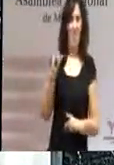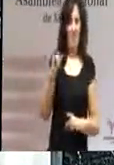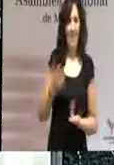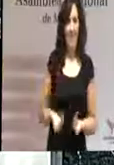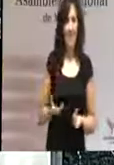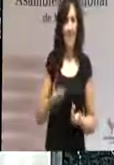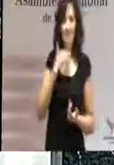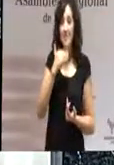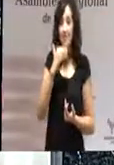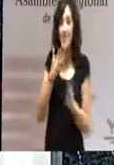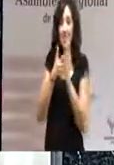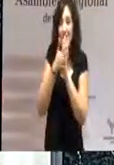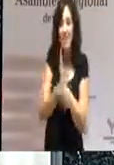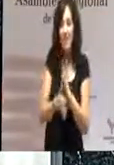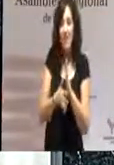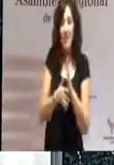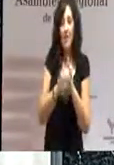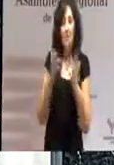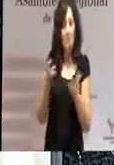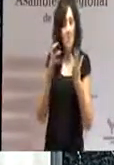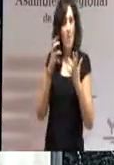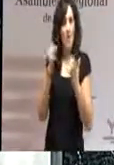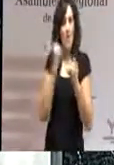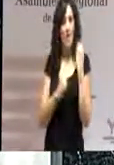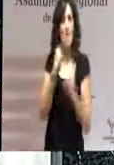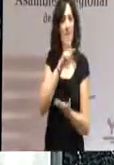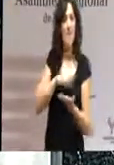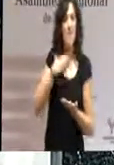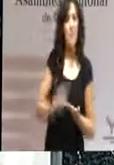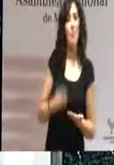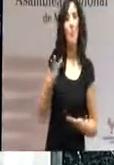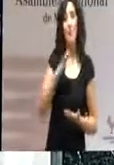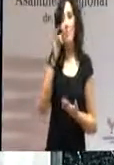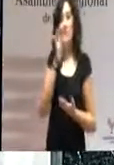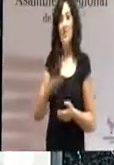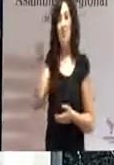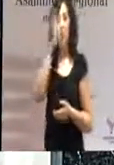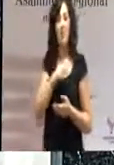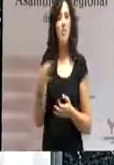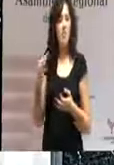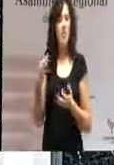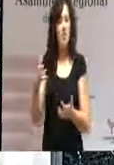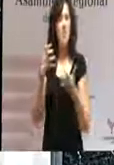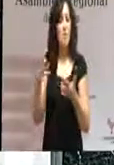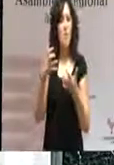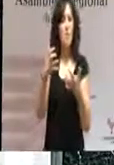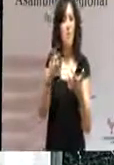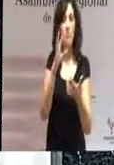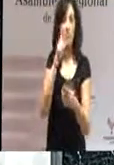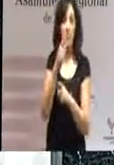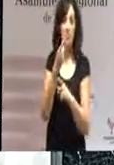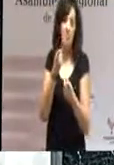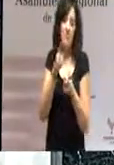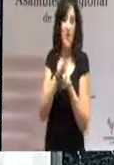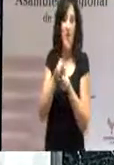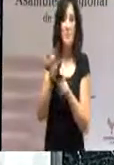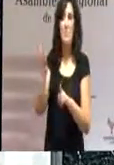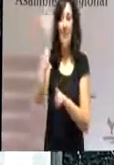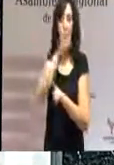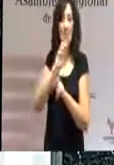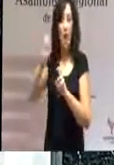debería beneficiar a la economía regional y nacional, más dependiente del exterior que la media de los países